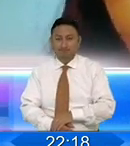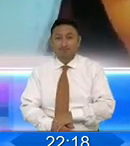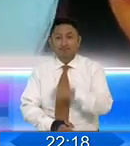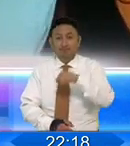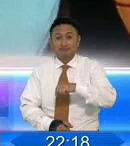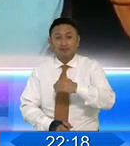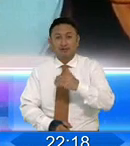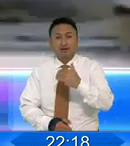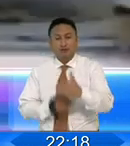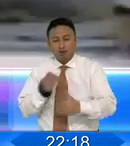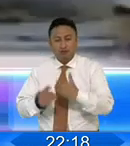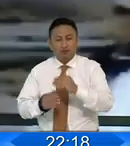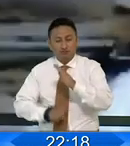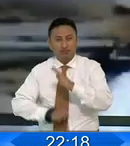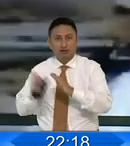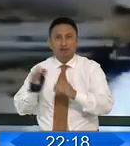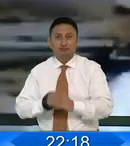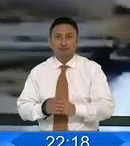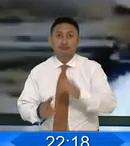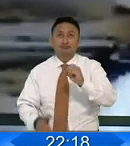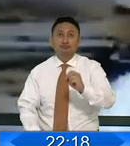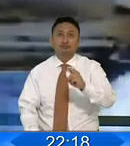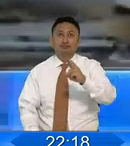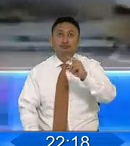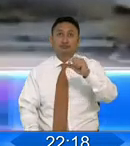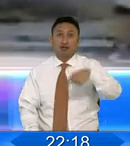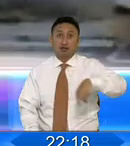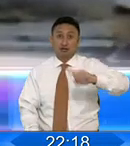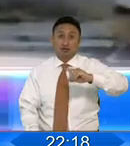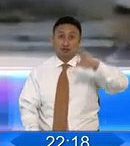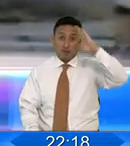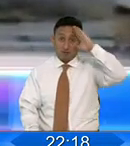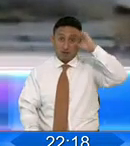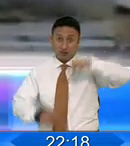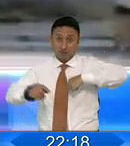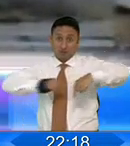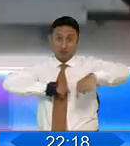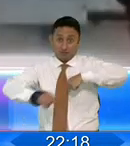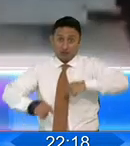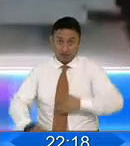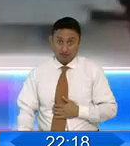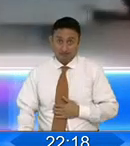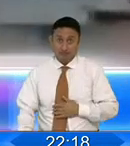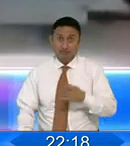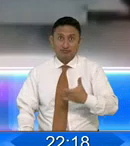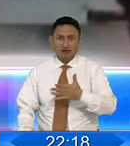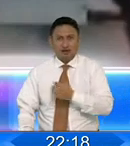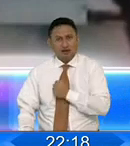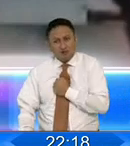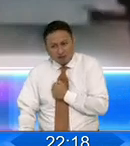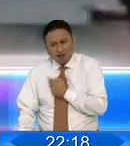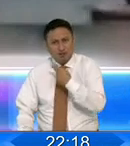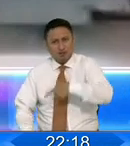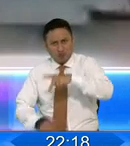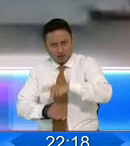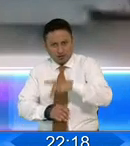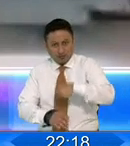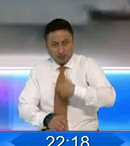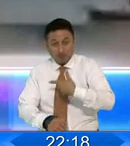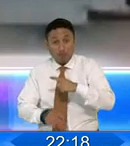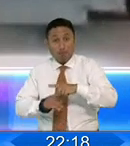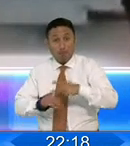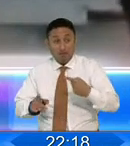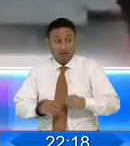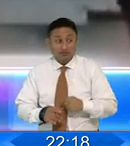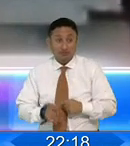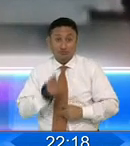va a superar. Cristian Orellana es agente metropolitano de tránsito. Pese a la pasión por su profesión, su talón de